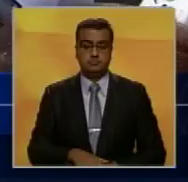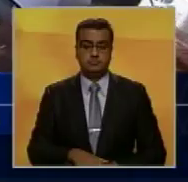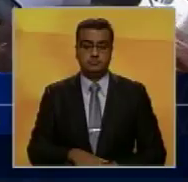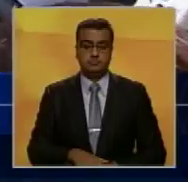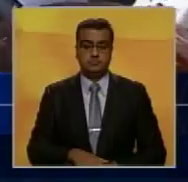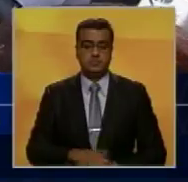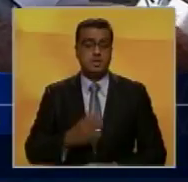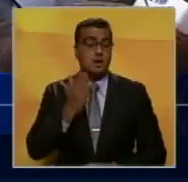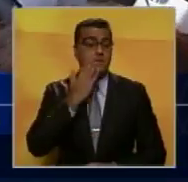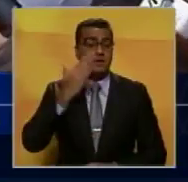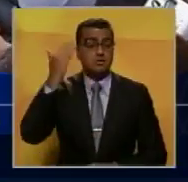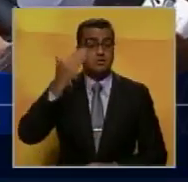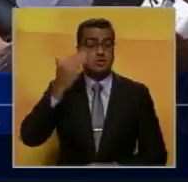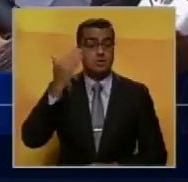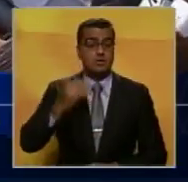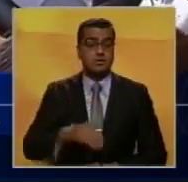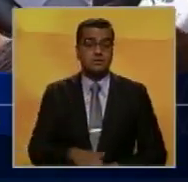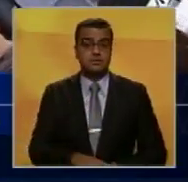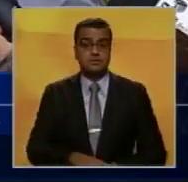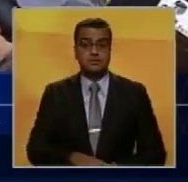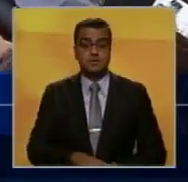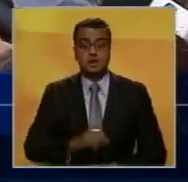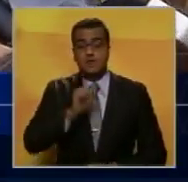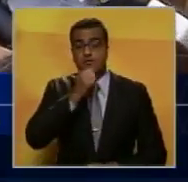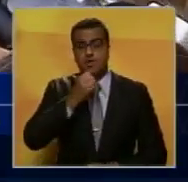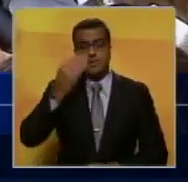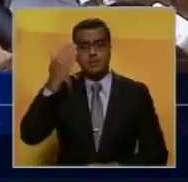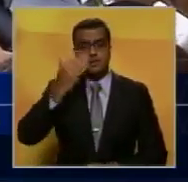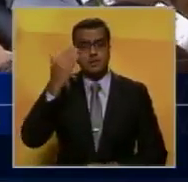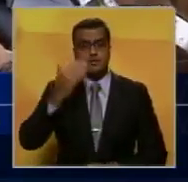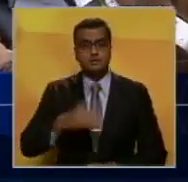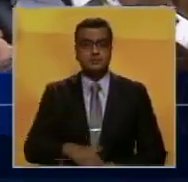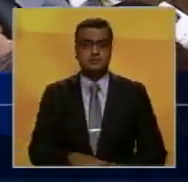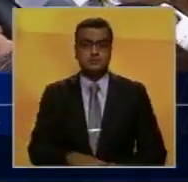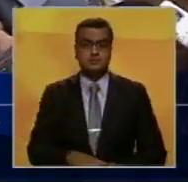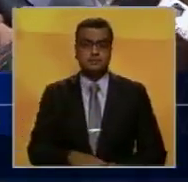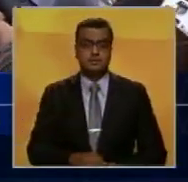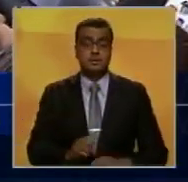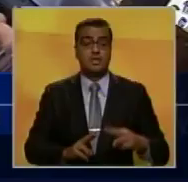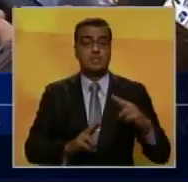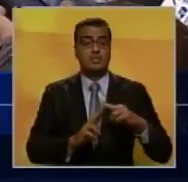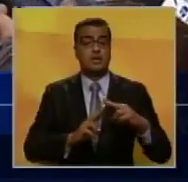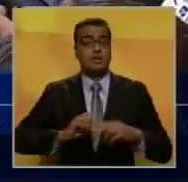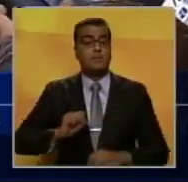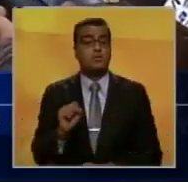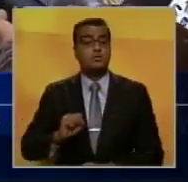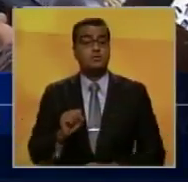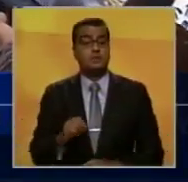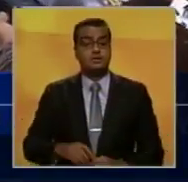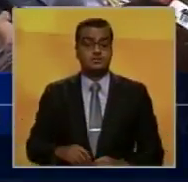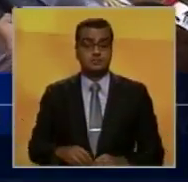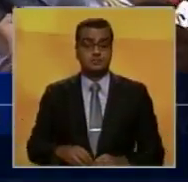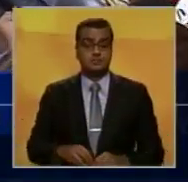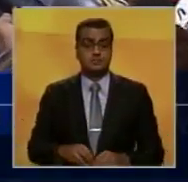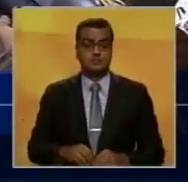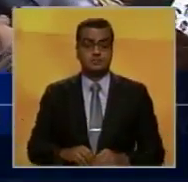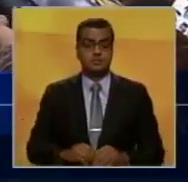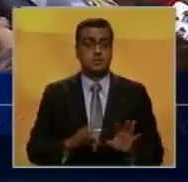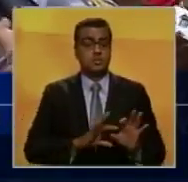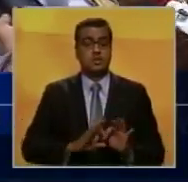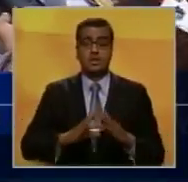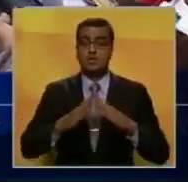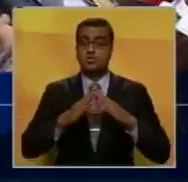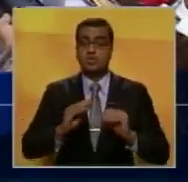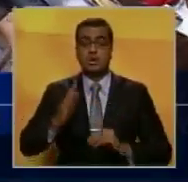las madres de los soldados, a las abuelas de los militares, a las tías de los policías, unidas. Todas las